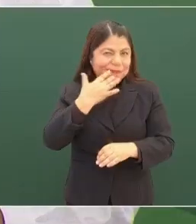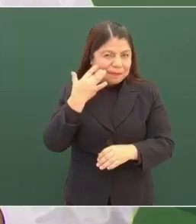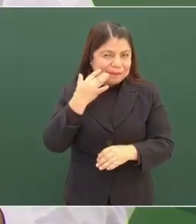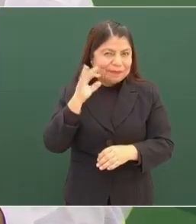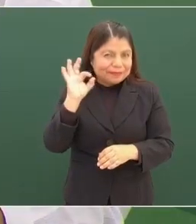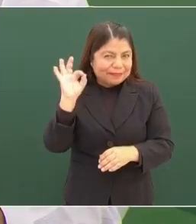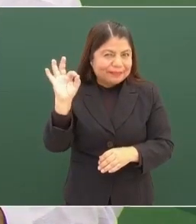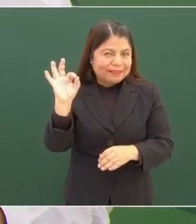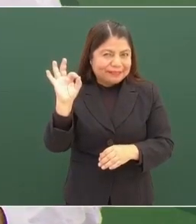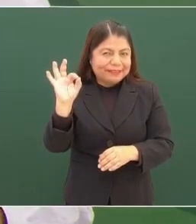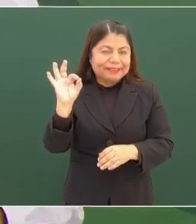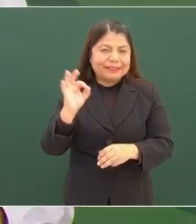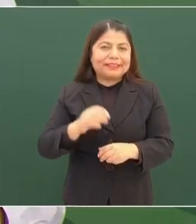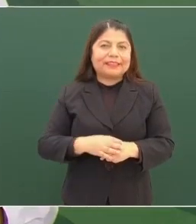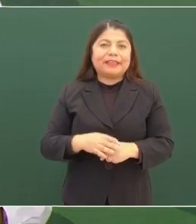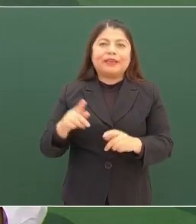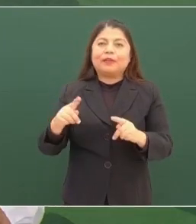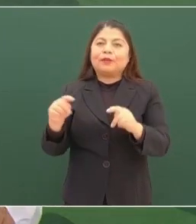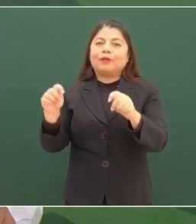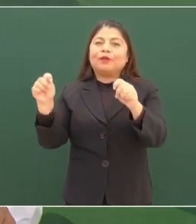Hidalgo, por ejemplo,